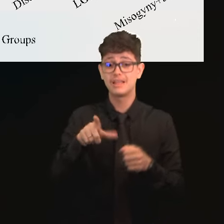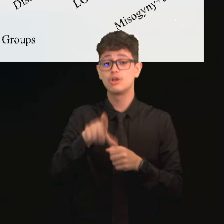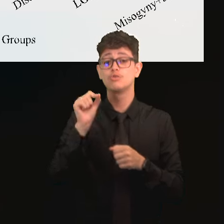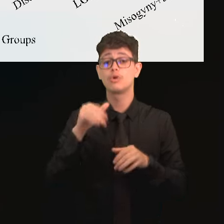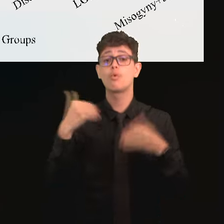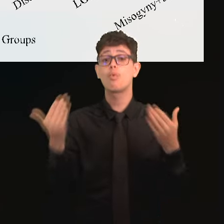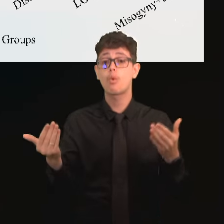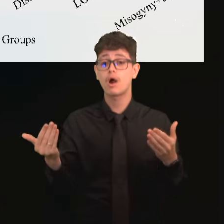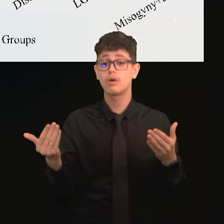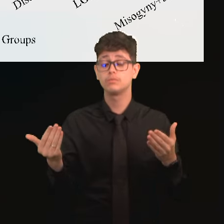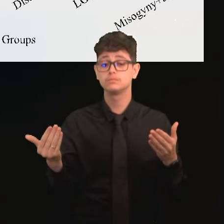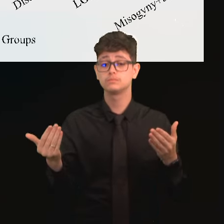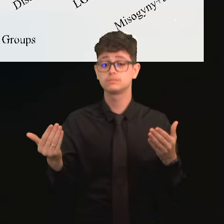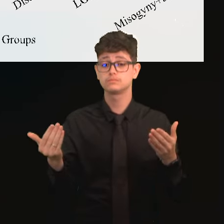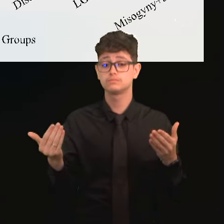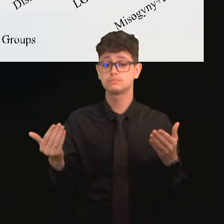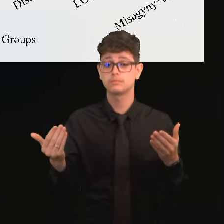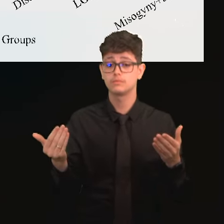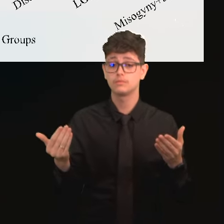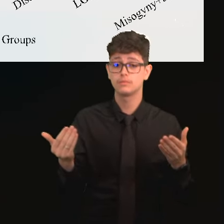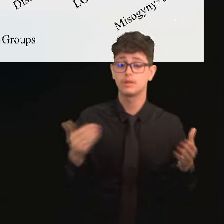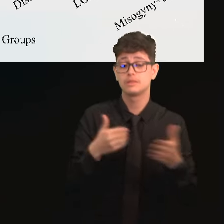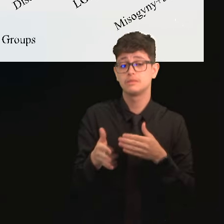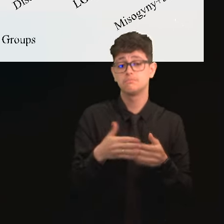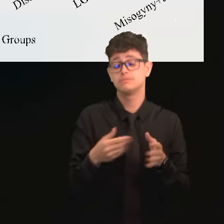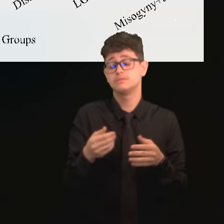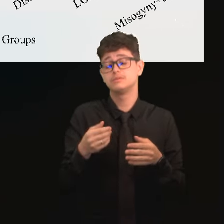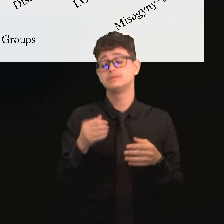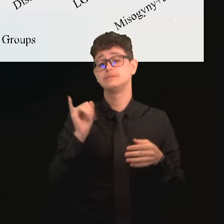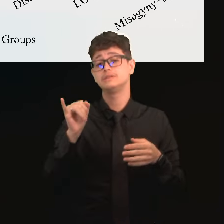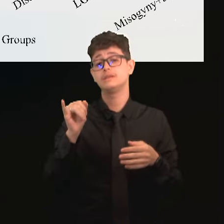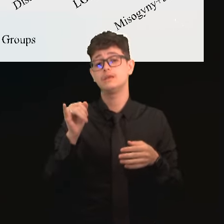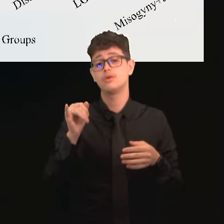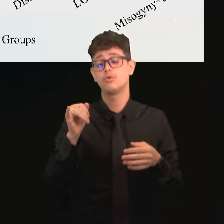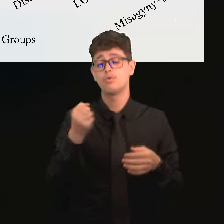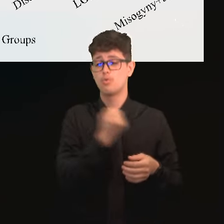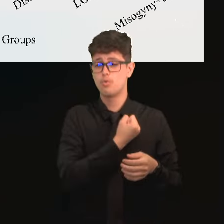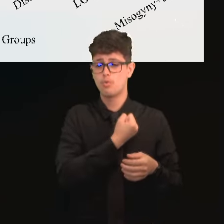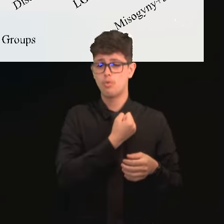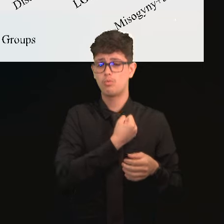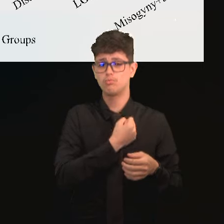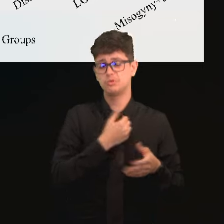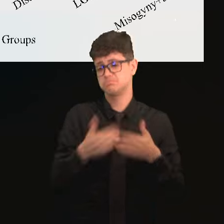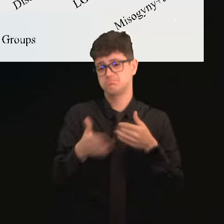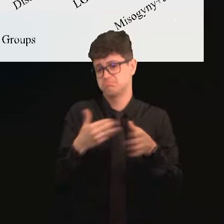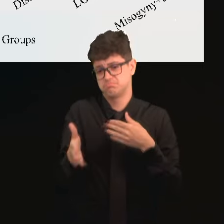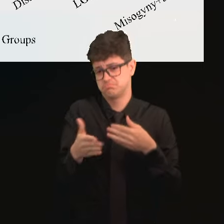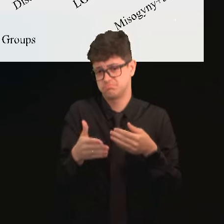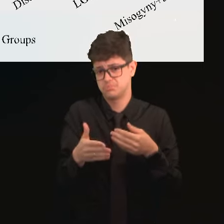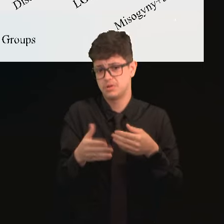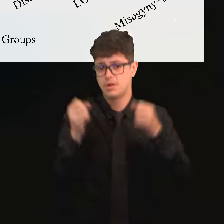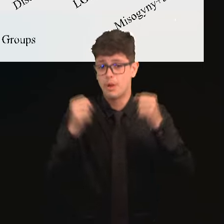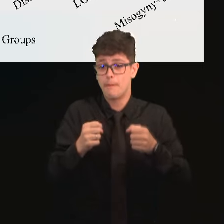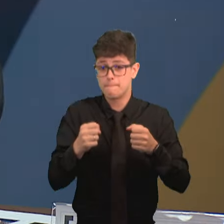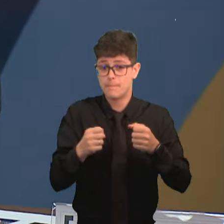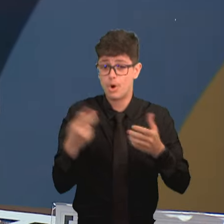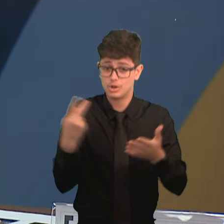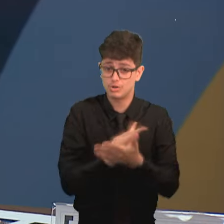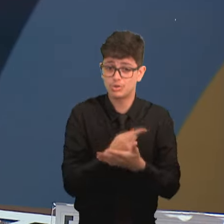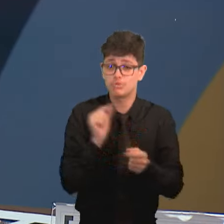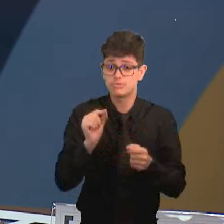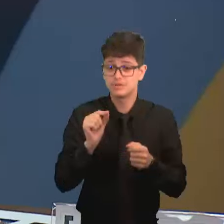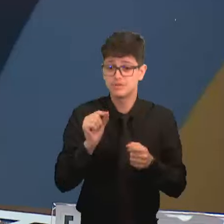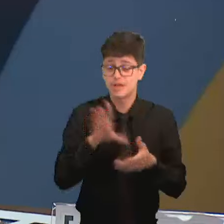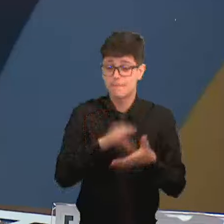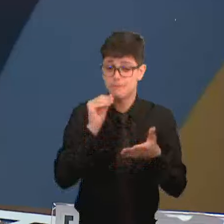ver el contenido, si es tóxico o no, puede depender del número que un científico de datos escogió en el inicio de la